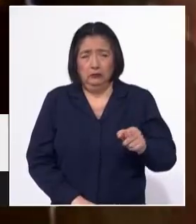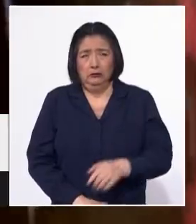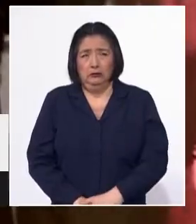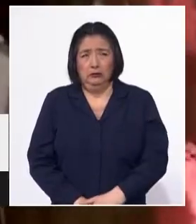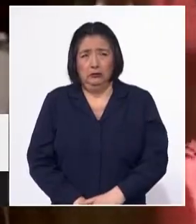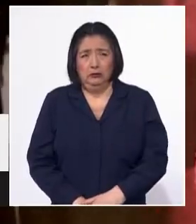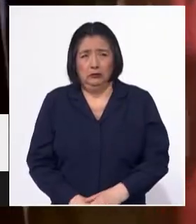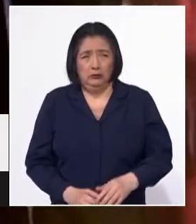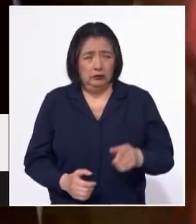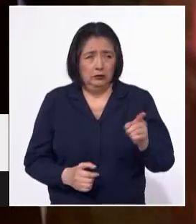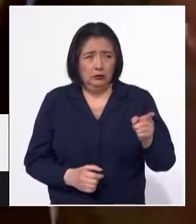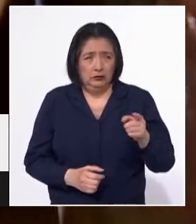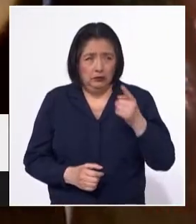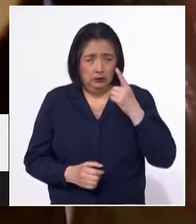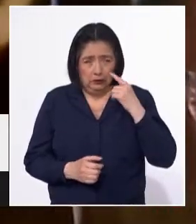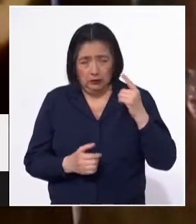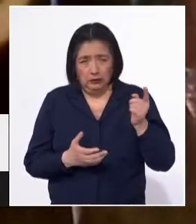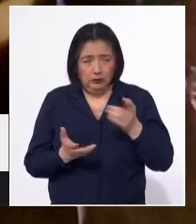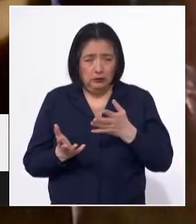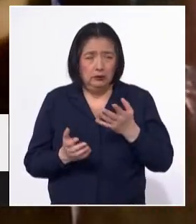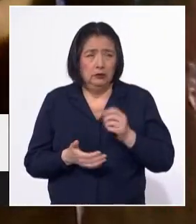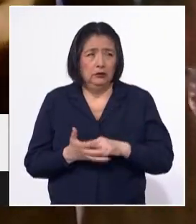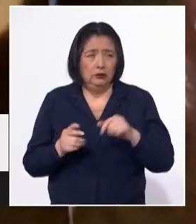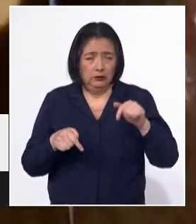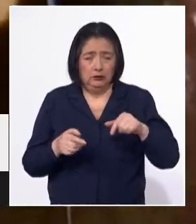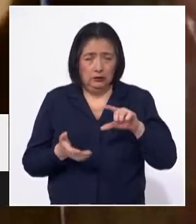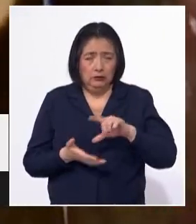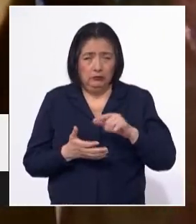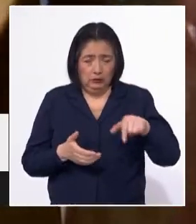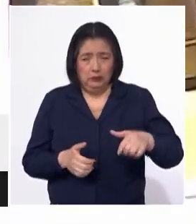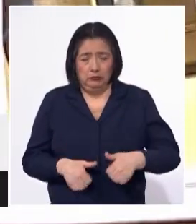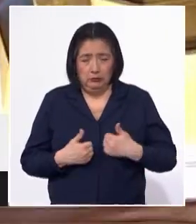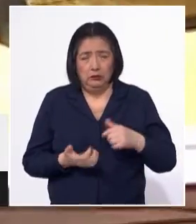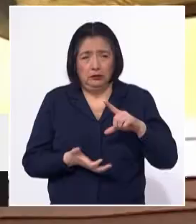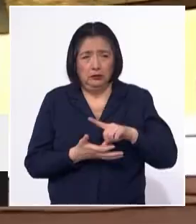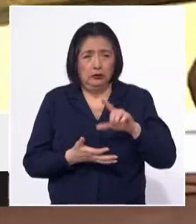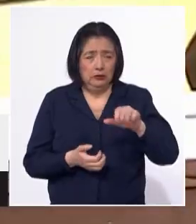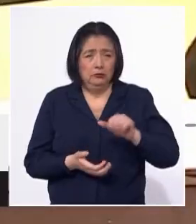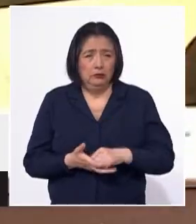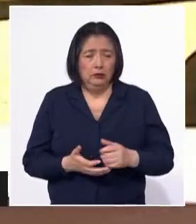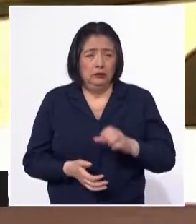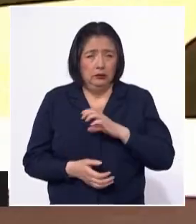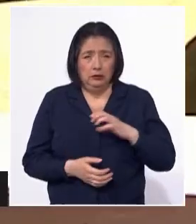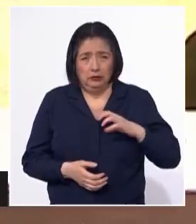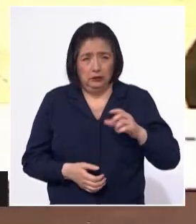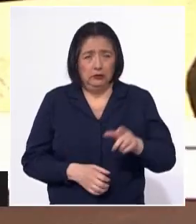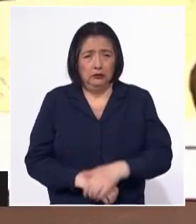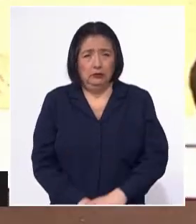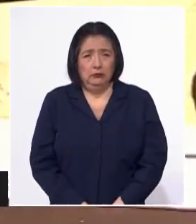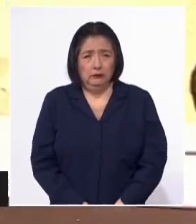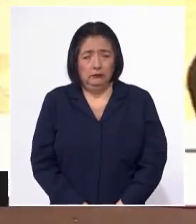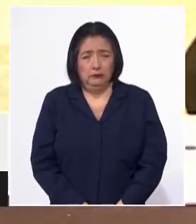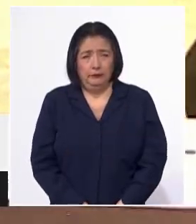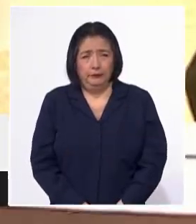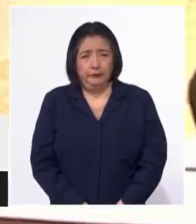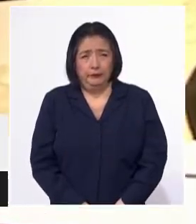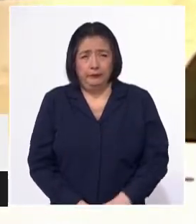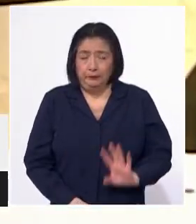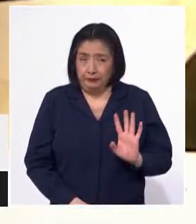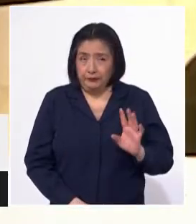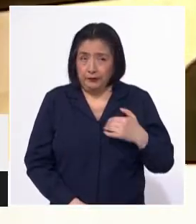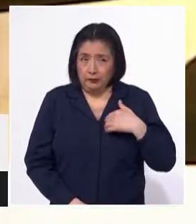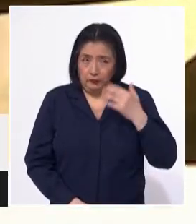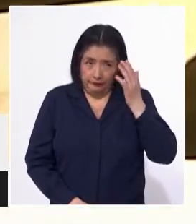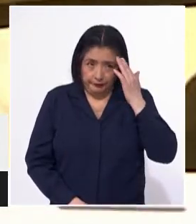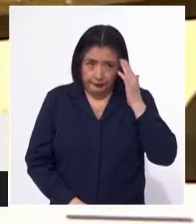Ella es la intermediaria de él. Porque vive aquí en Lima. Ella vive en Lima, vive en el Callao. Pero según que sé,